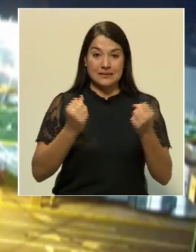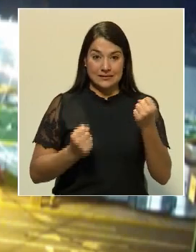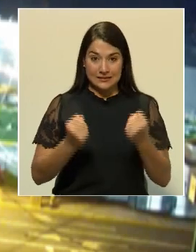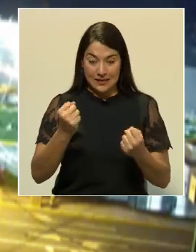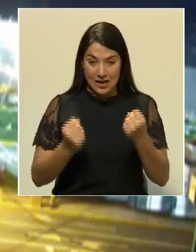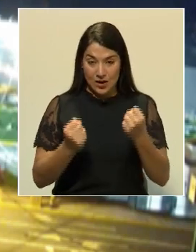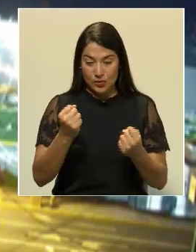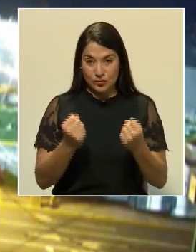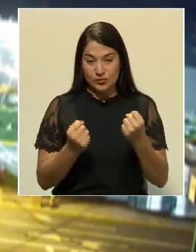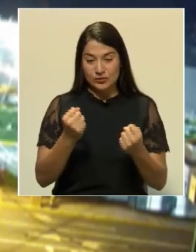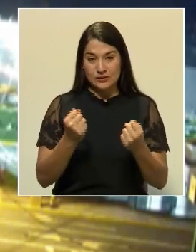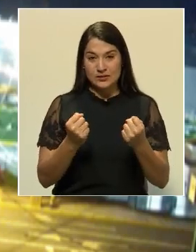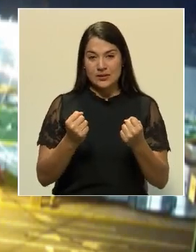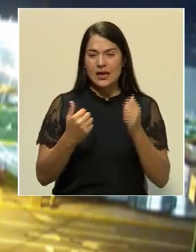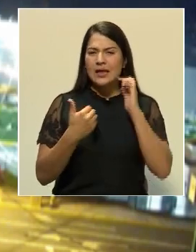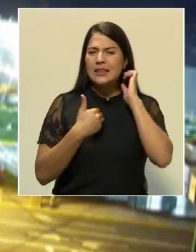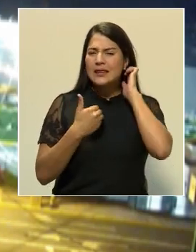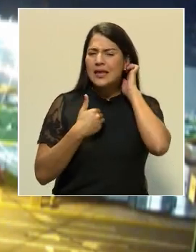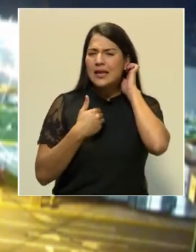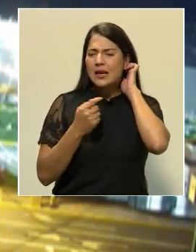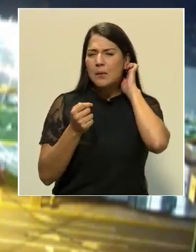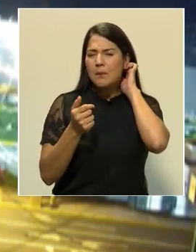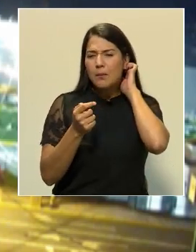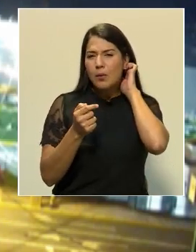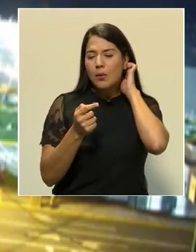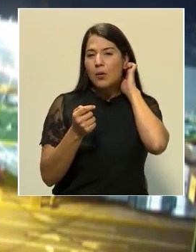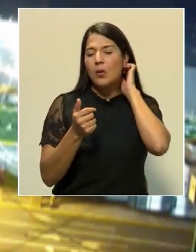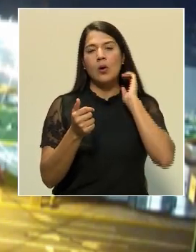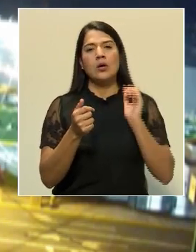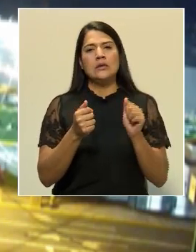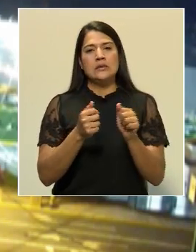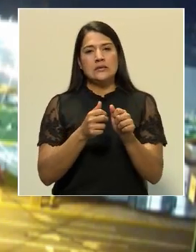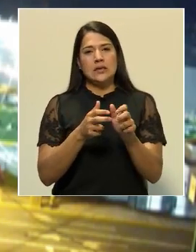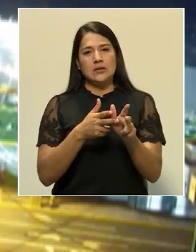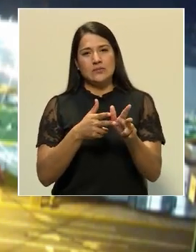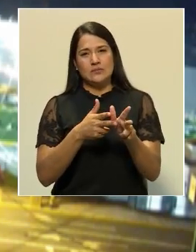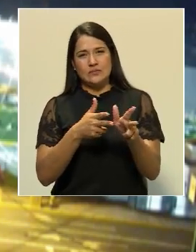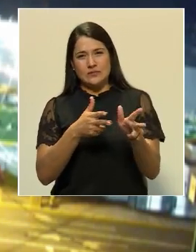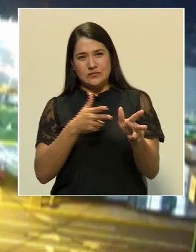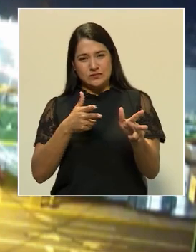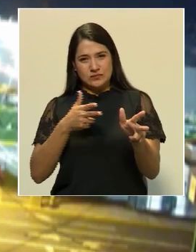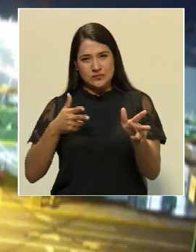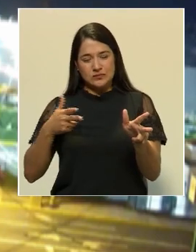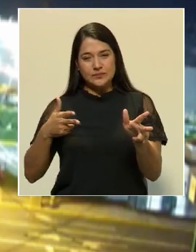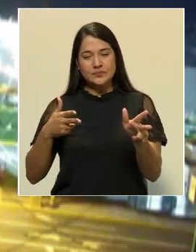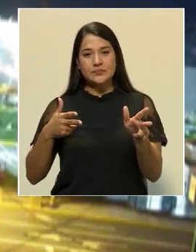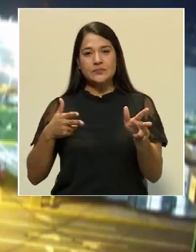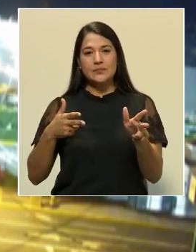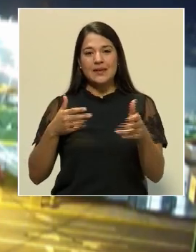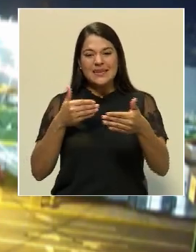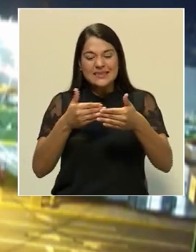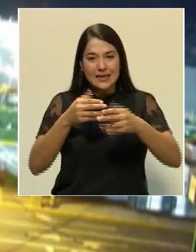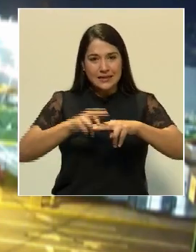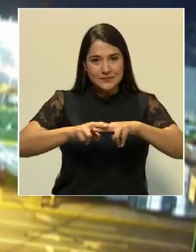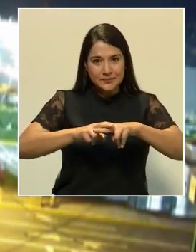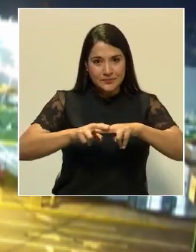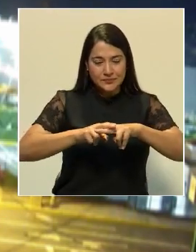circulación, hay un poquito de congestión en la entrada, en el cruce del ferrocarril.